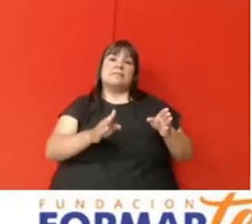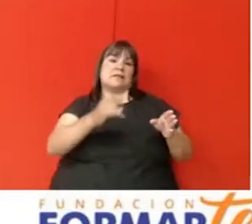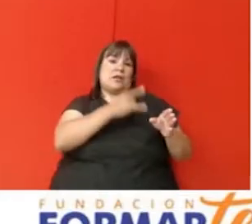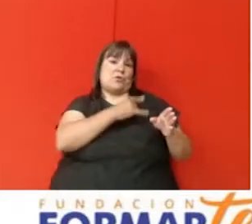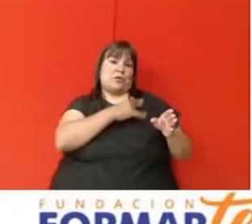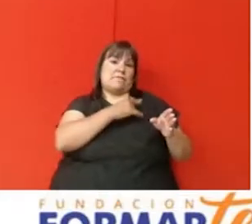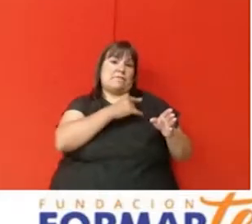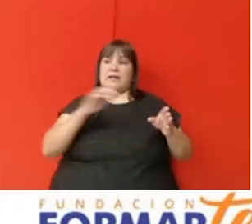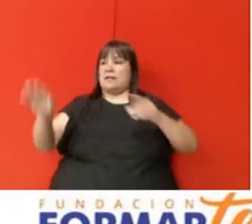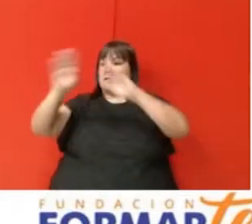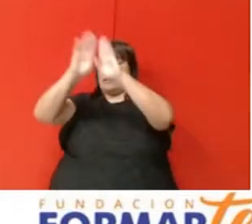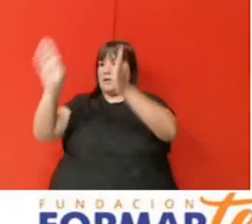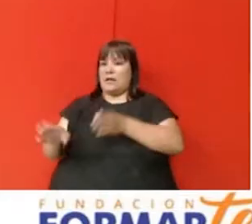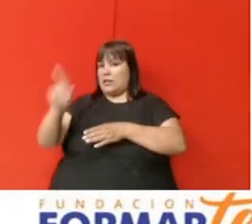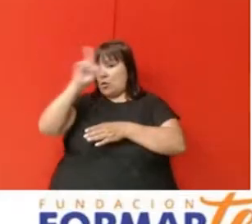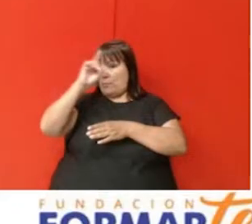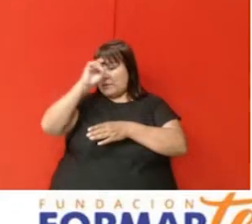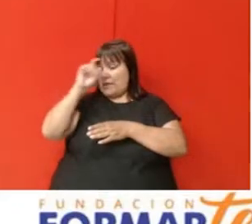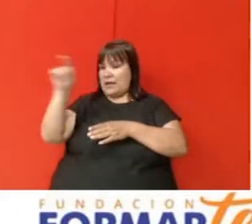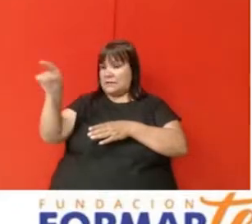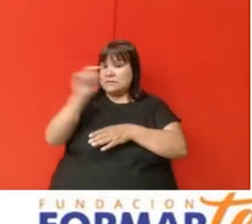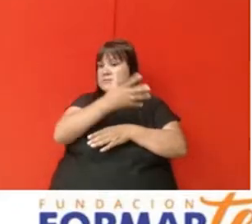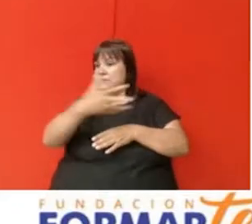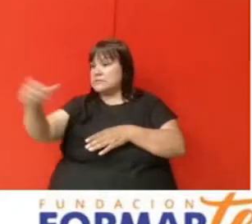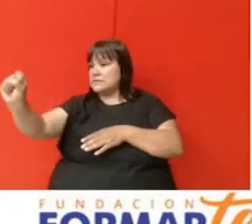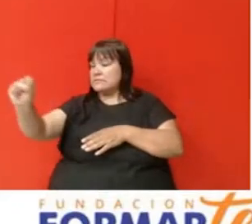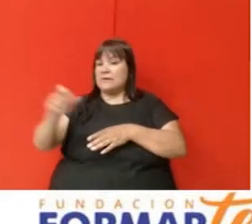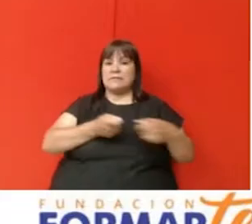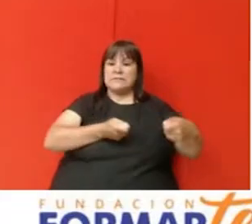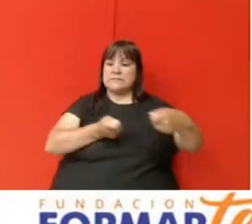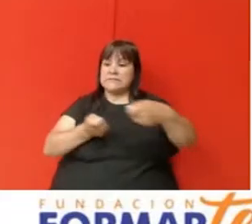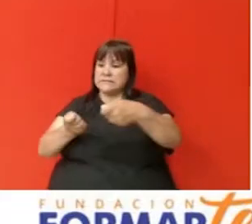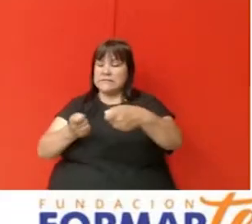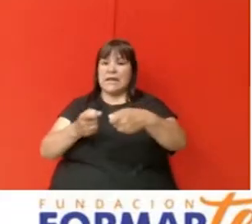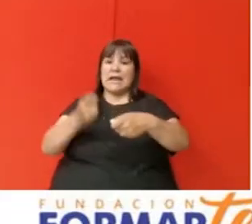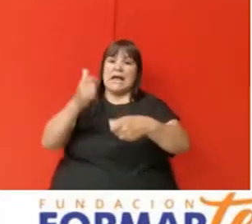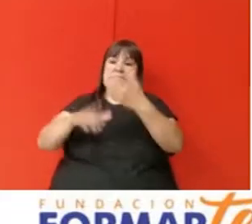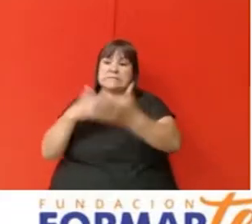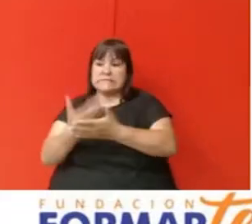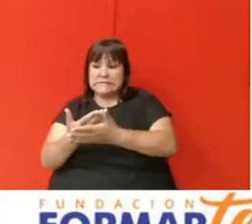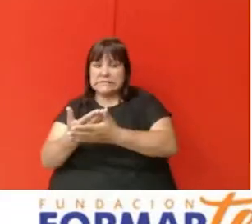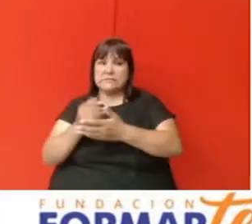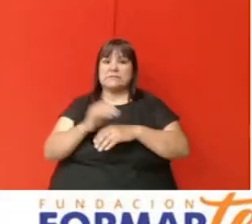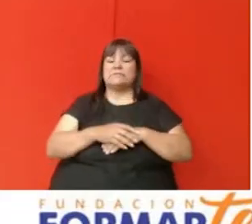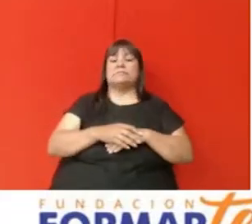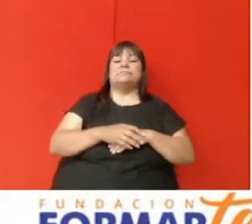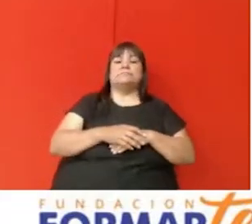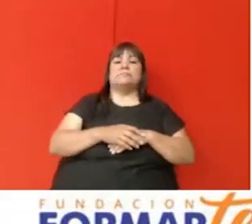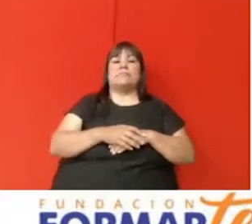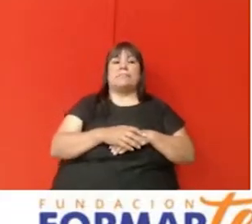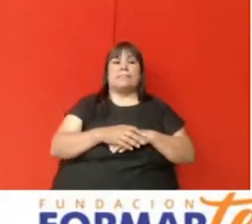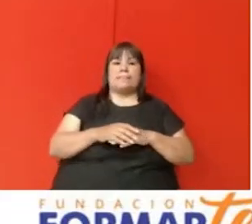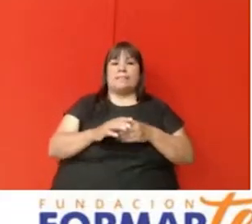la vereda era un desastre. Casi que nos caímos con la persona que llevaba. Recursos materiales engloba el equipamiento